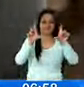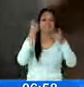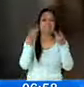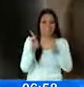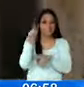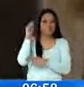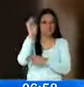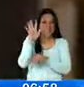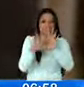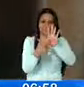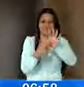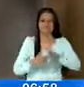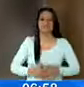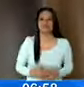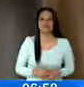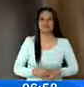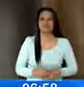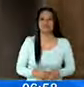video.